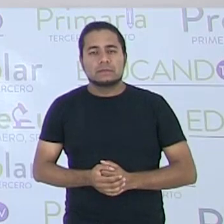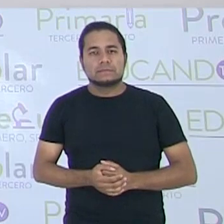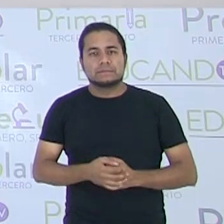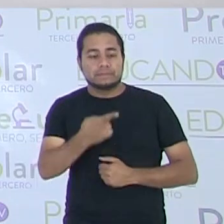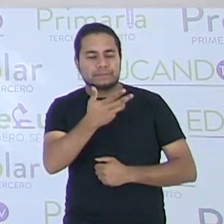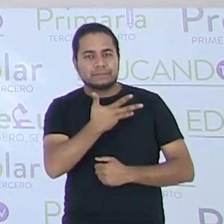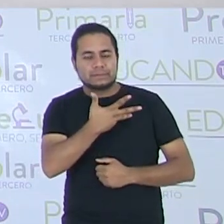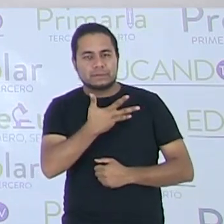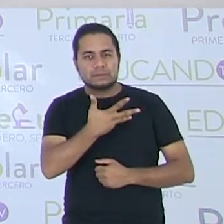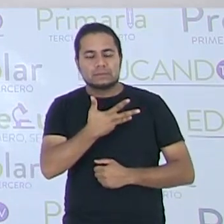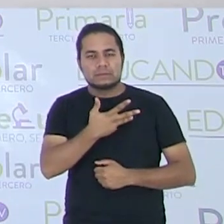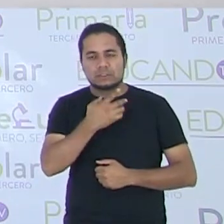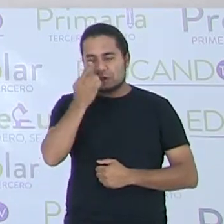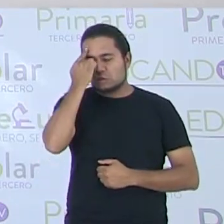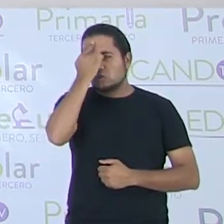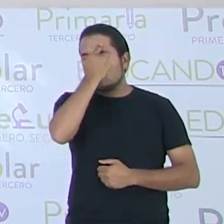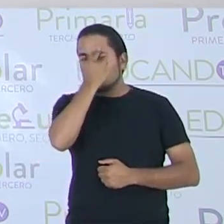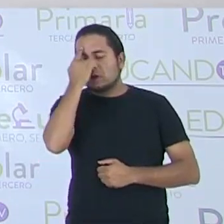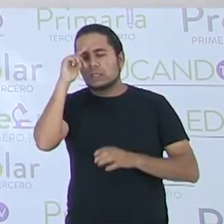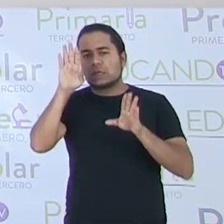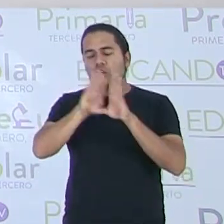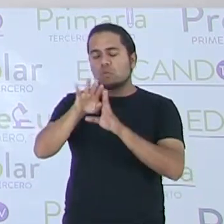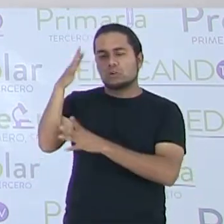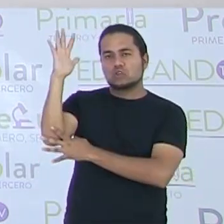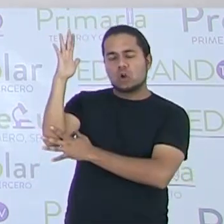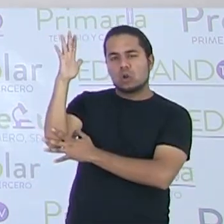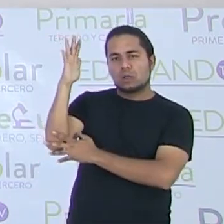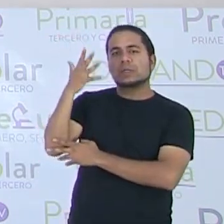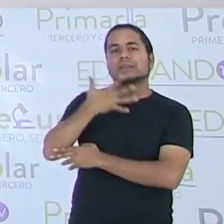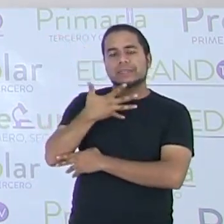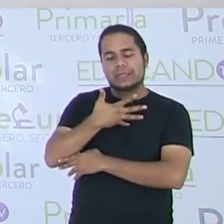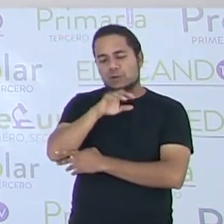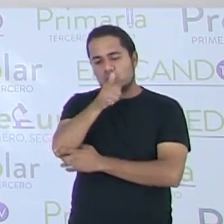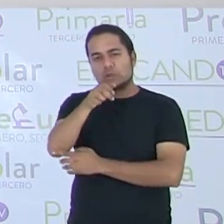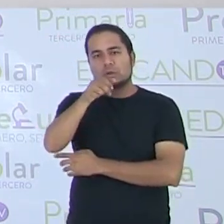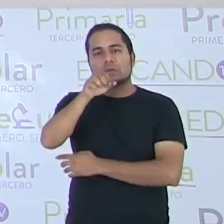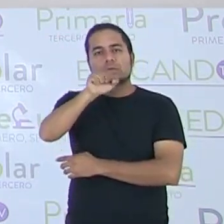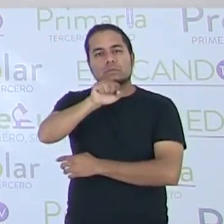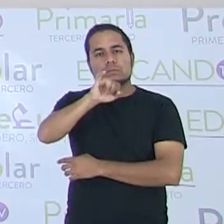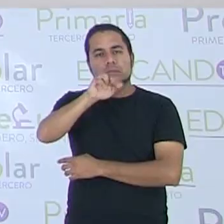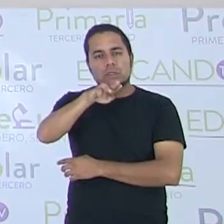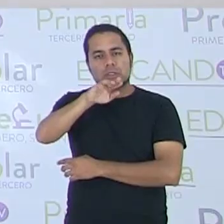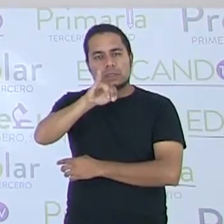Acá. Y su frente como el sol. Acá hay otro símil.